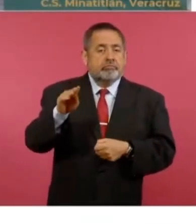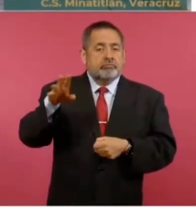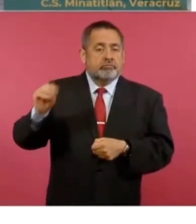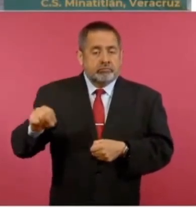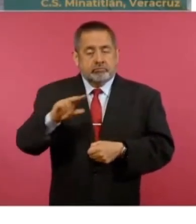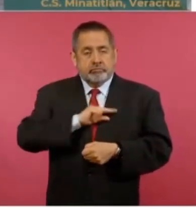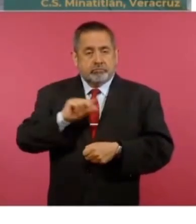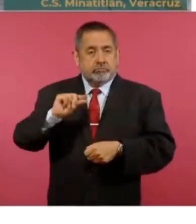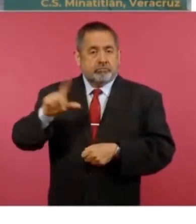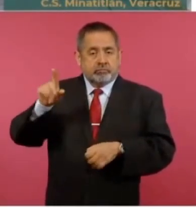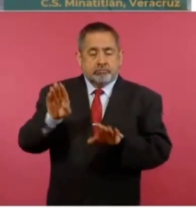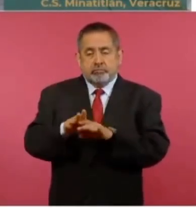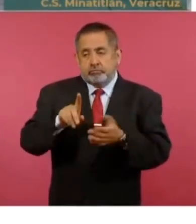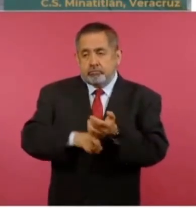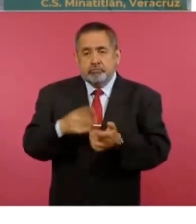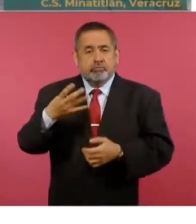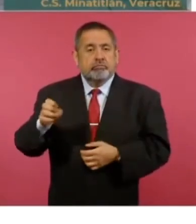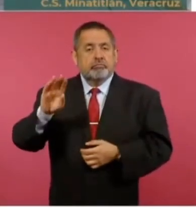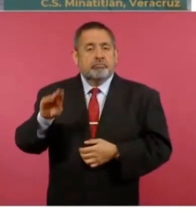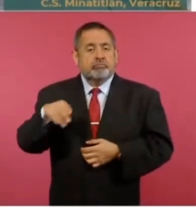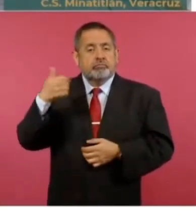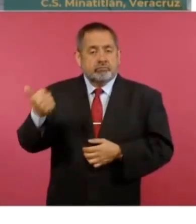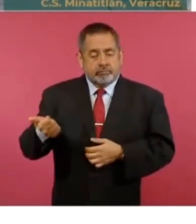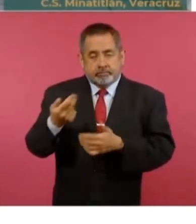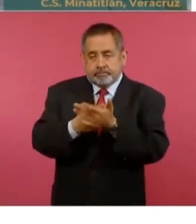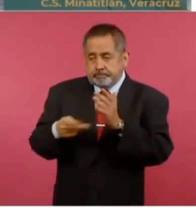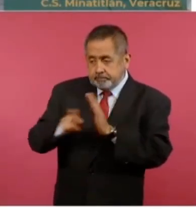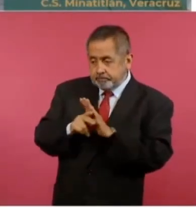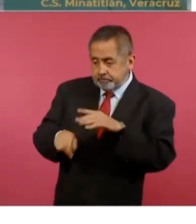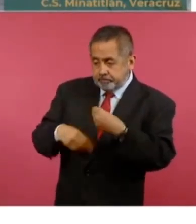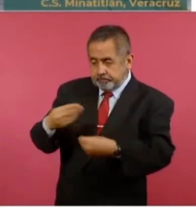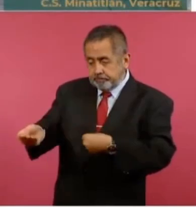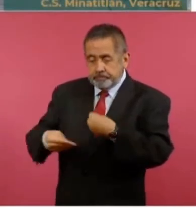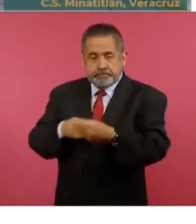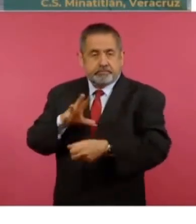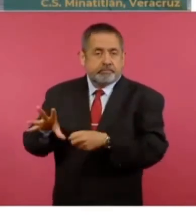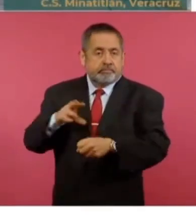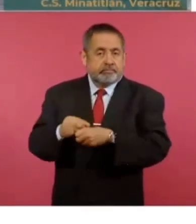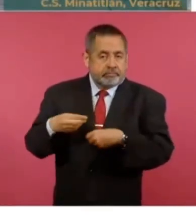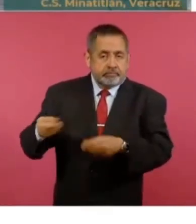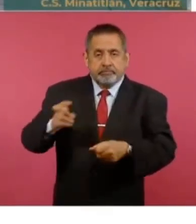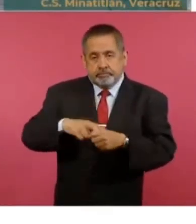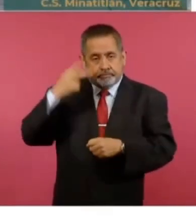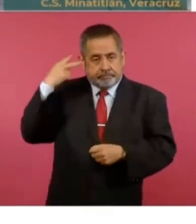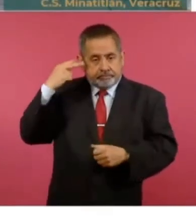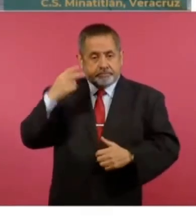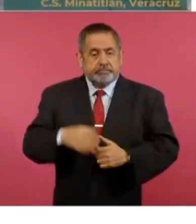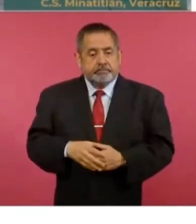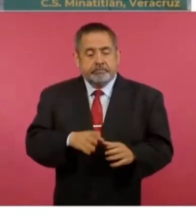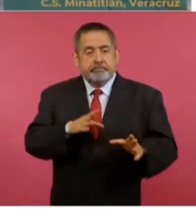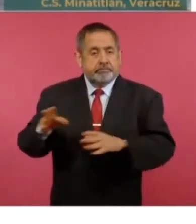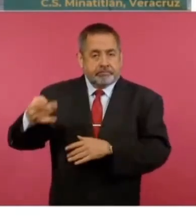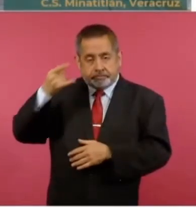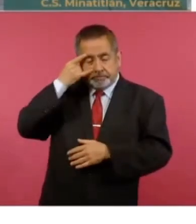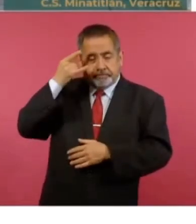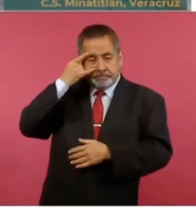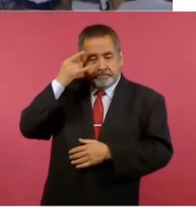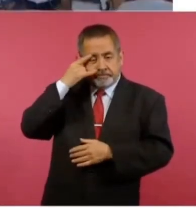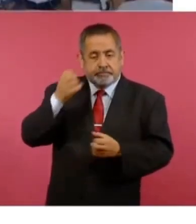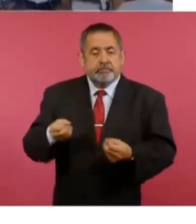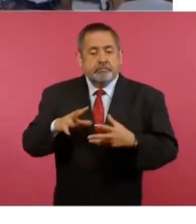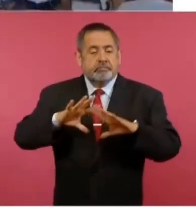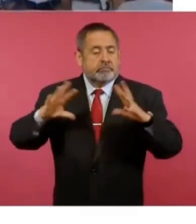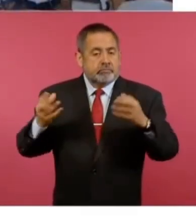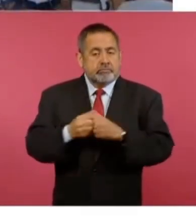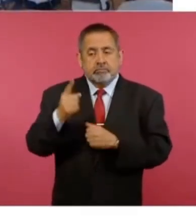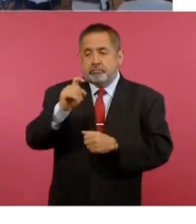especialistas de 496 plazas que están siendo ofertadas en Veracruz. En el caso de Campeche se han instalado el